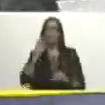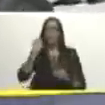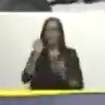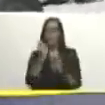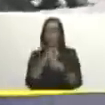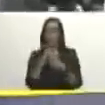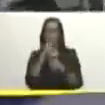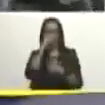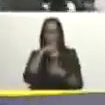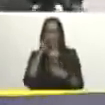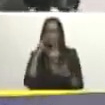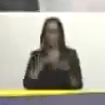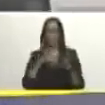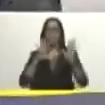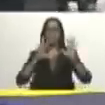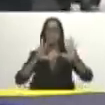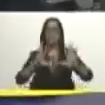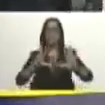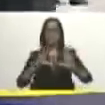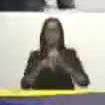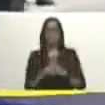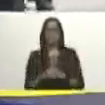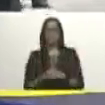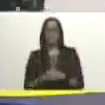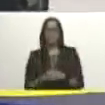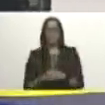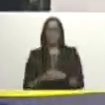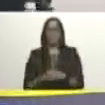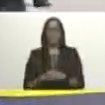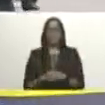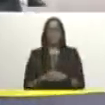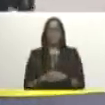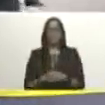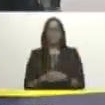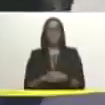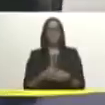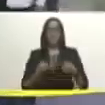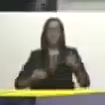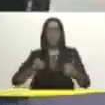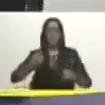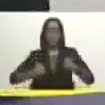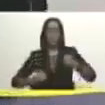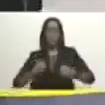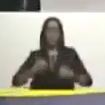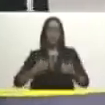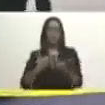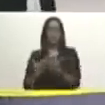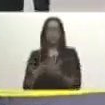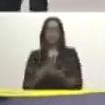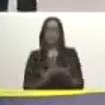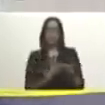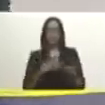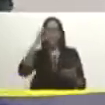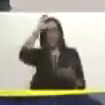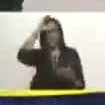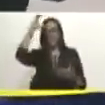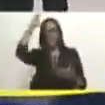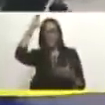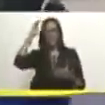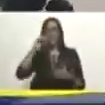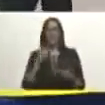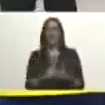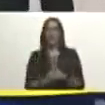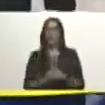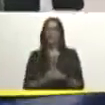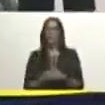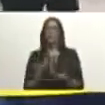año 2018. Un Tiuna a bordo del Tiuna para constatar la capacidad operativa de este